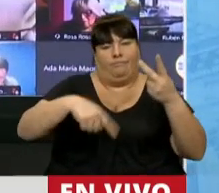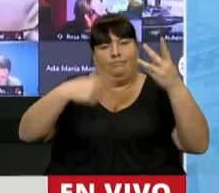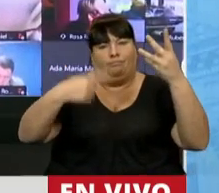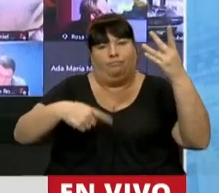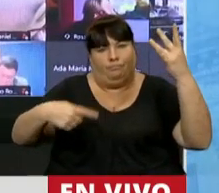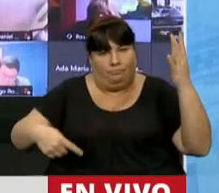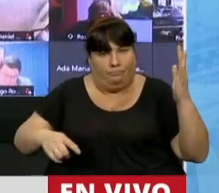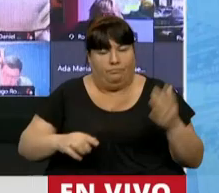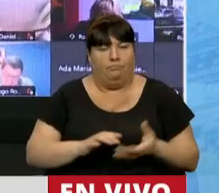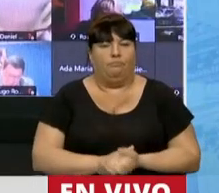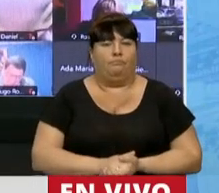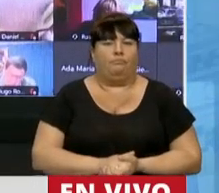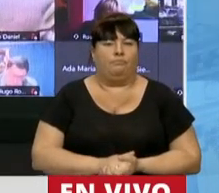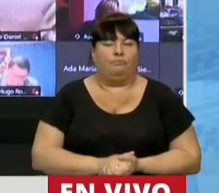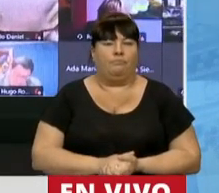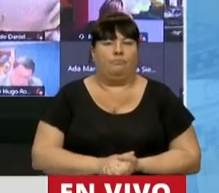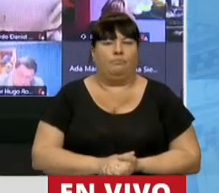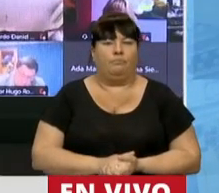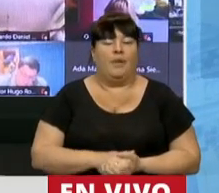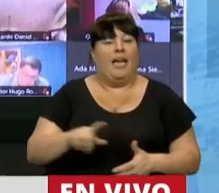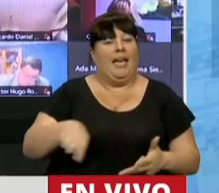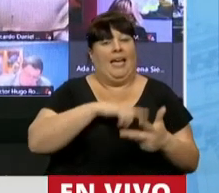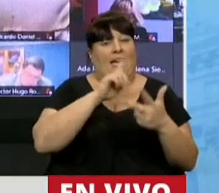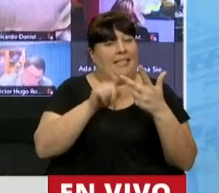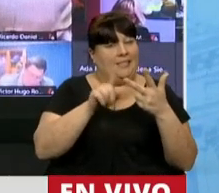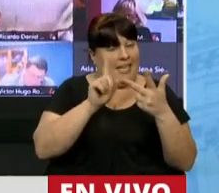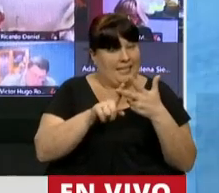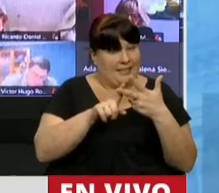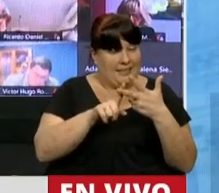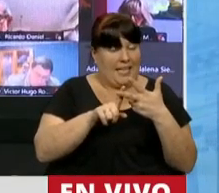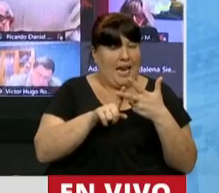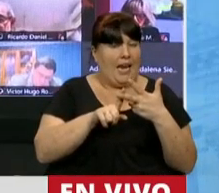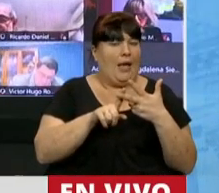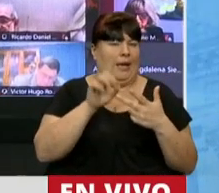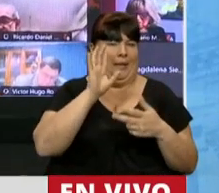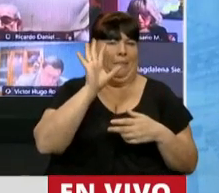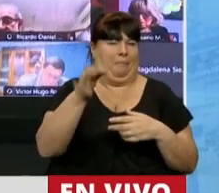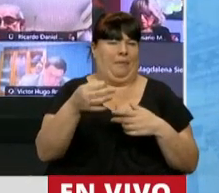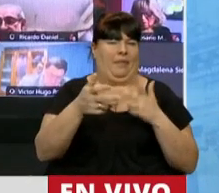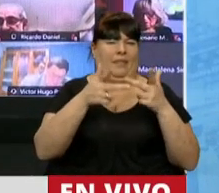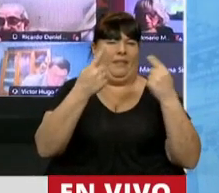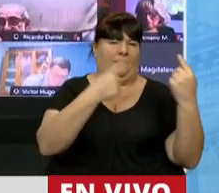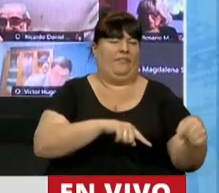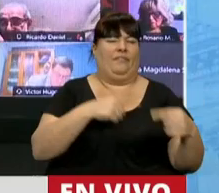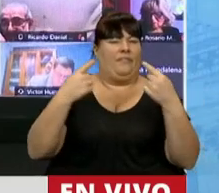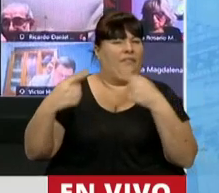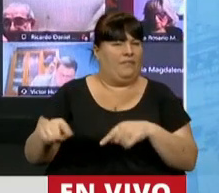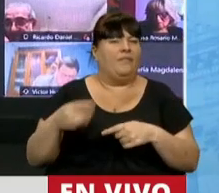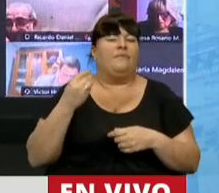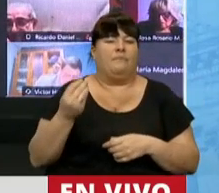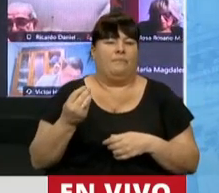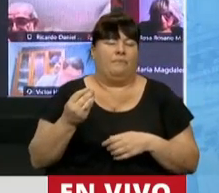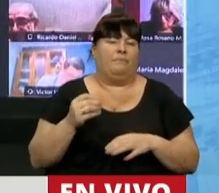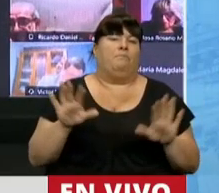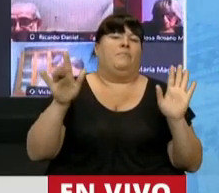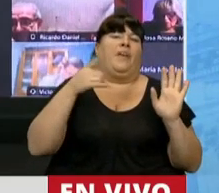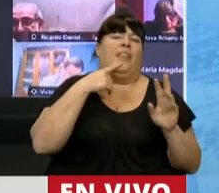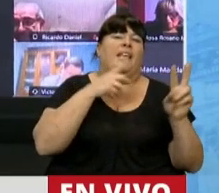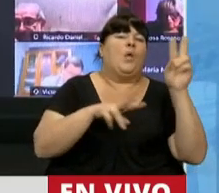atropello e intentos permanentes de cooptar el funcionamiento del Poder Judicial, del Ministerio Público